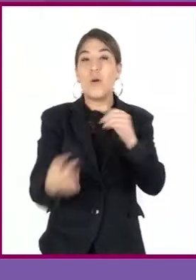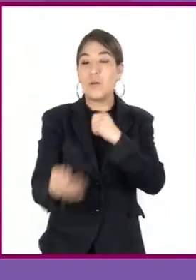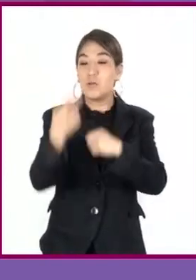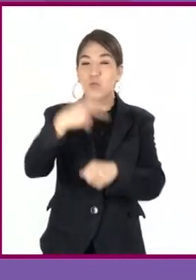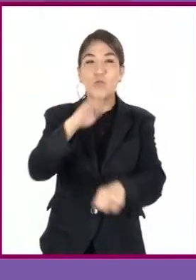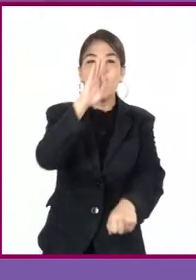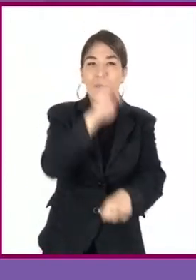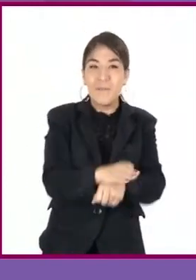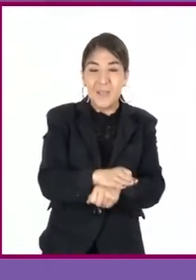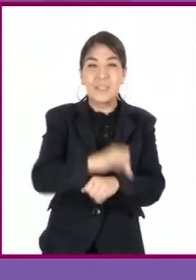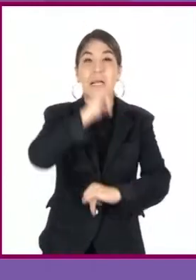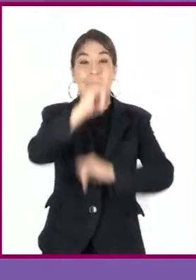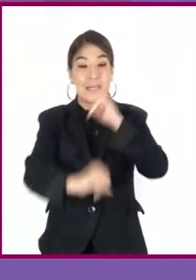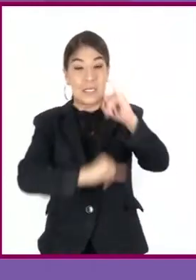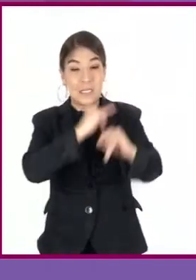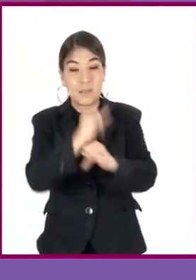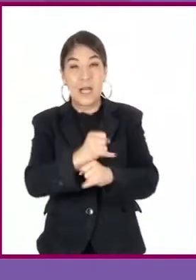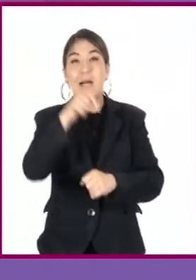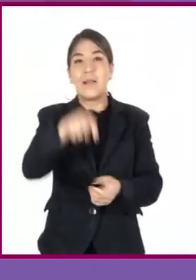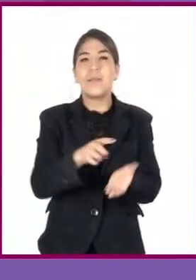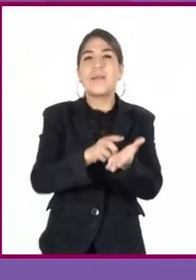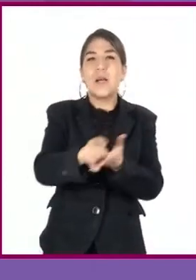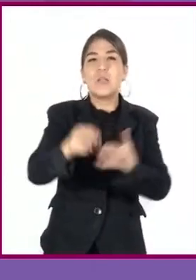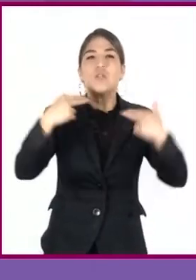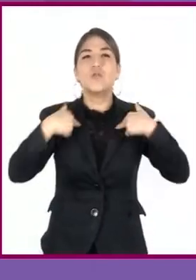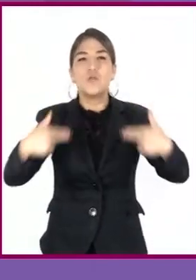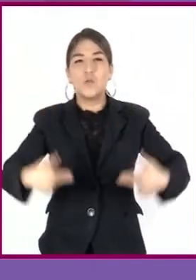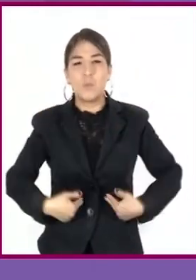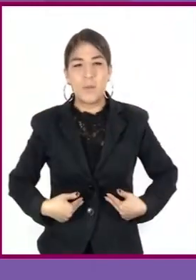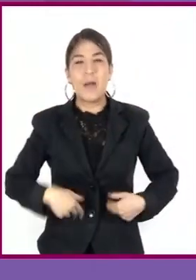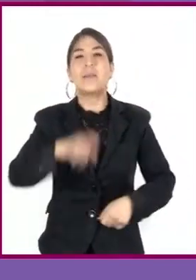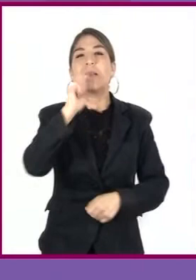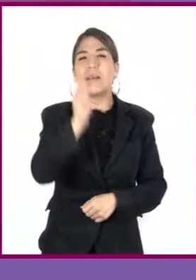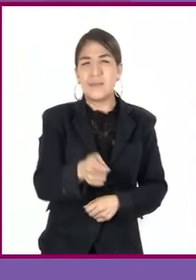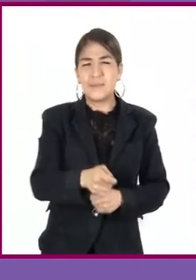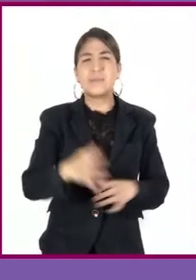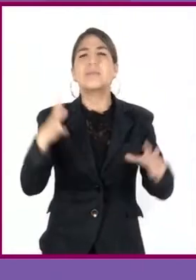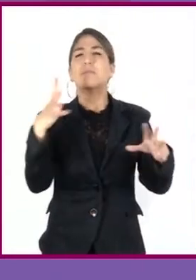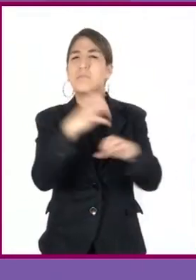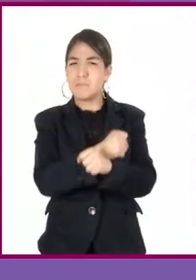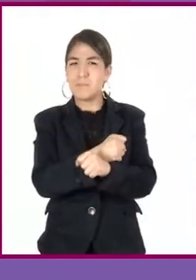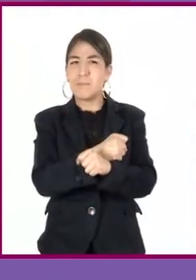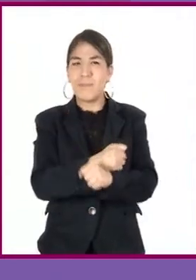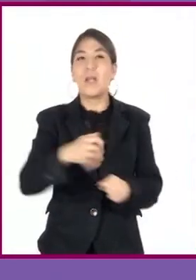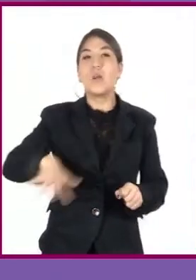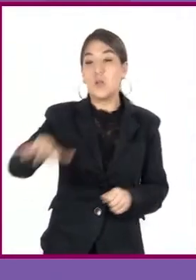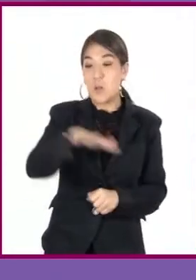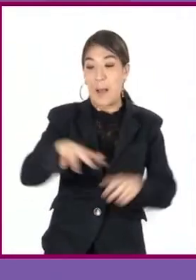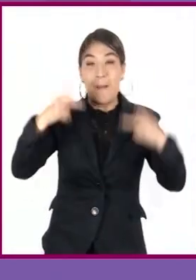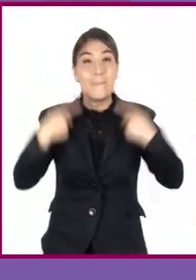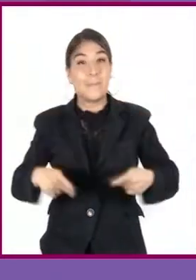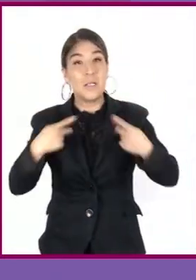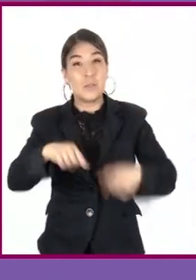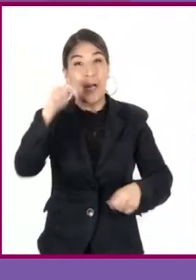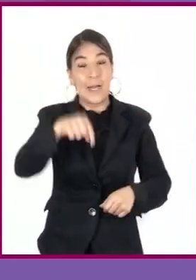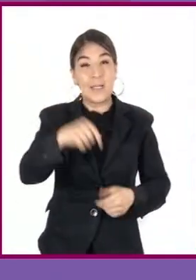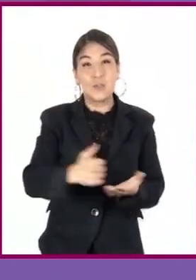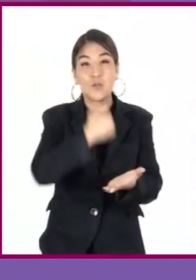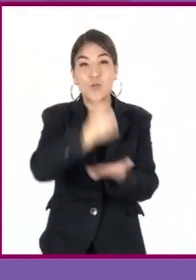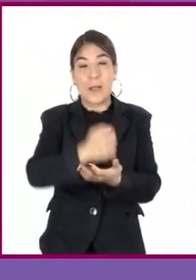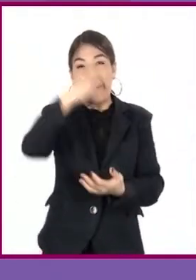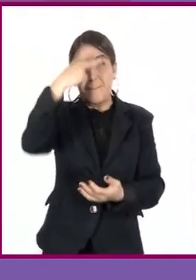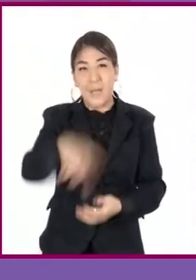los derechos humanos, la internacionalización de los derechos, que significa que los ciudadanos mexicanos podemos